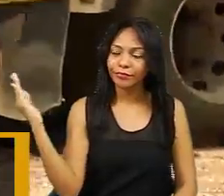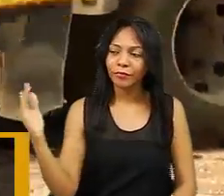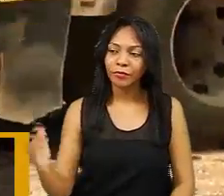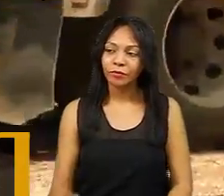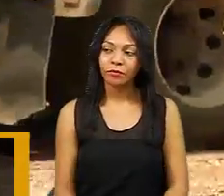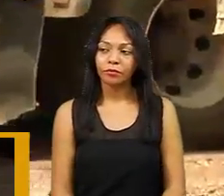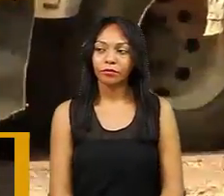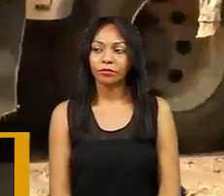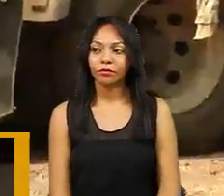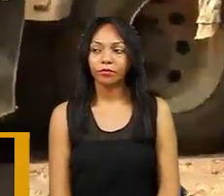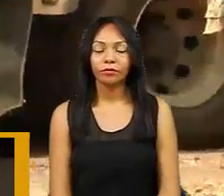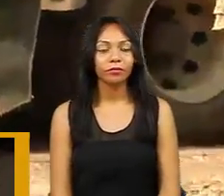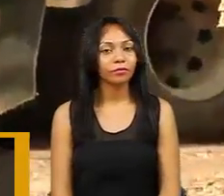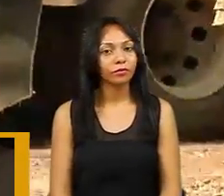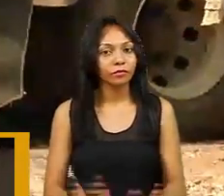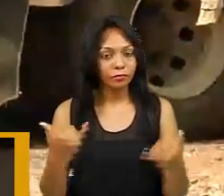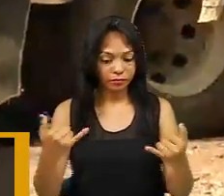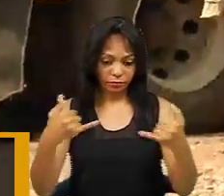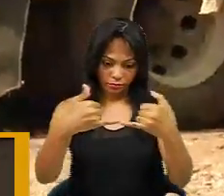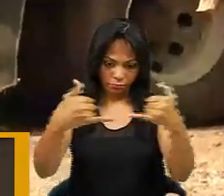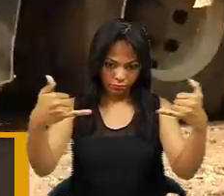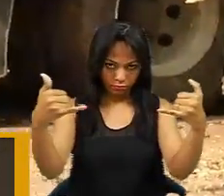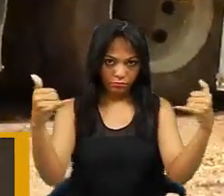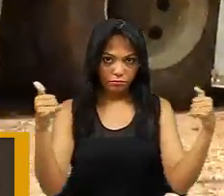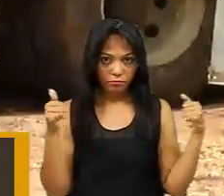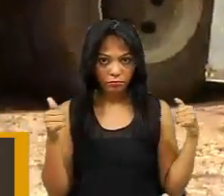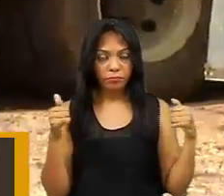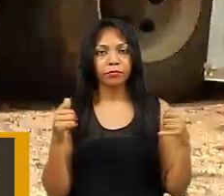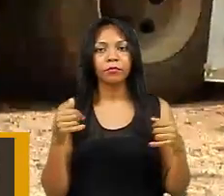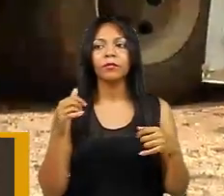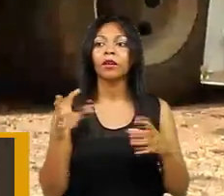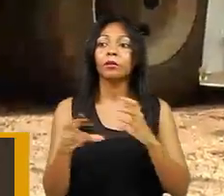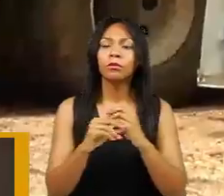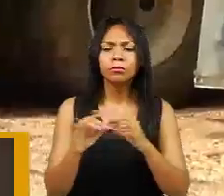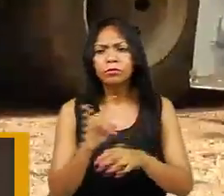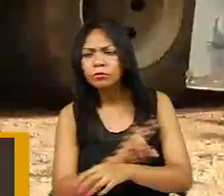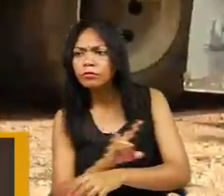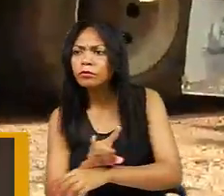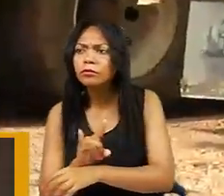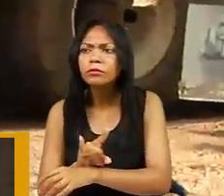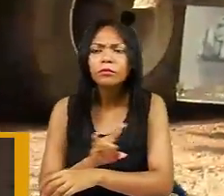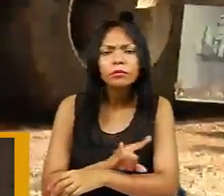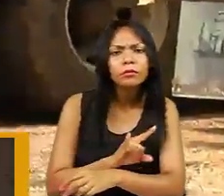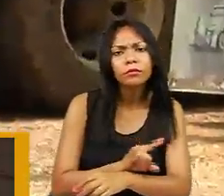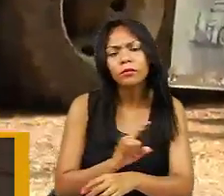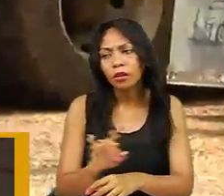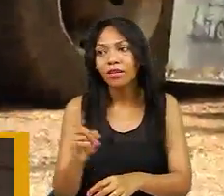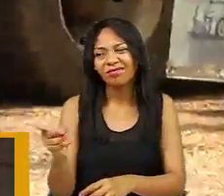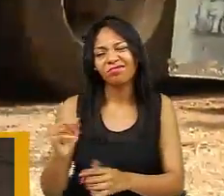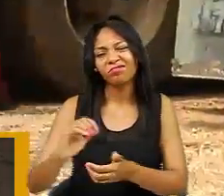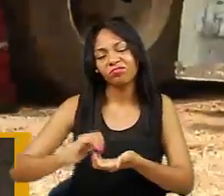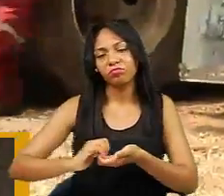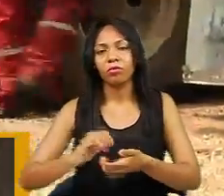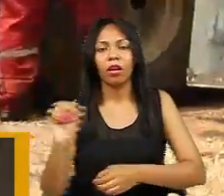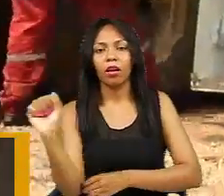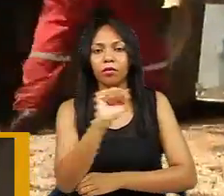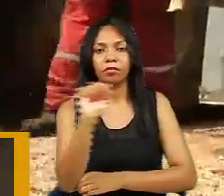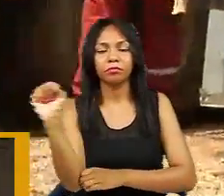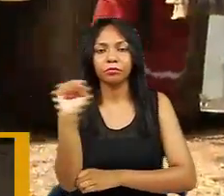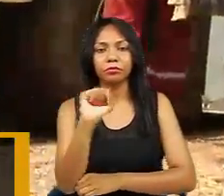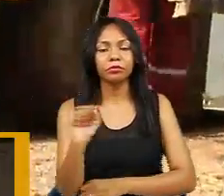está acordonada la zona y están inspeccionando de igual manera el vehículo que transportaba este